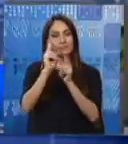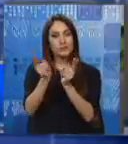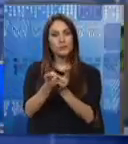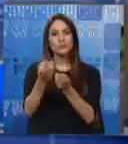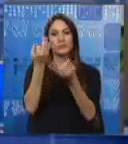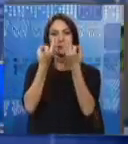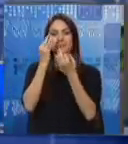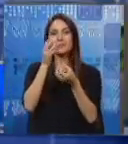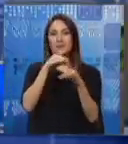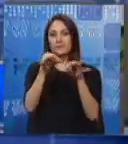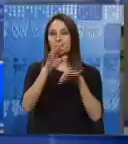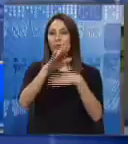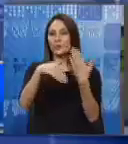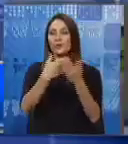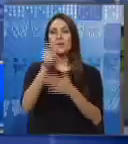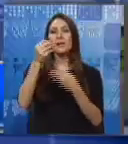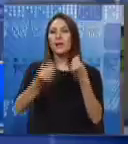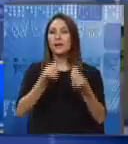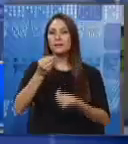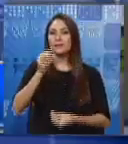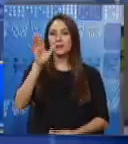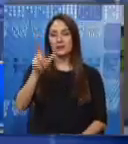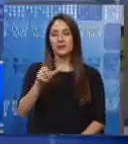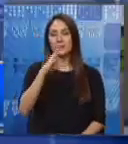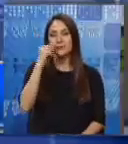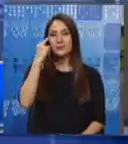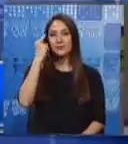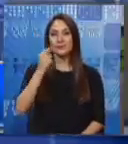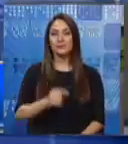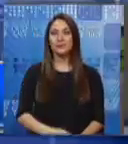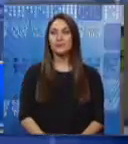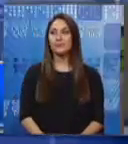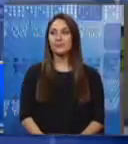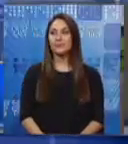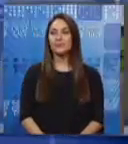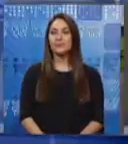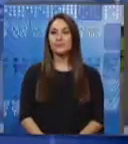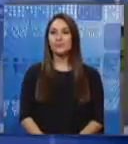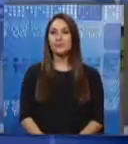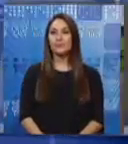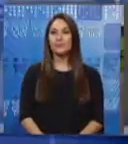reporte de las actividades del primer mandatario en esa población.